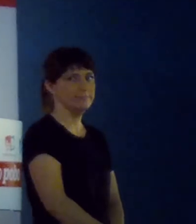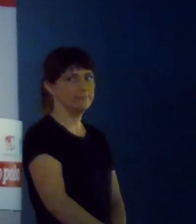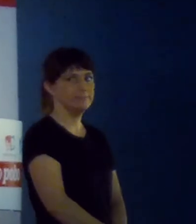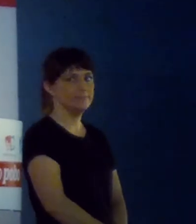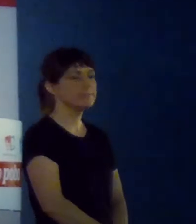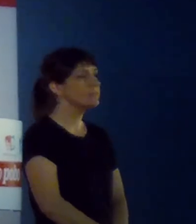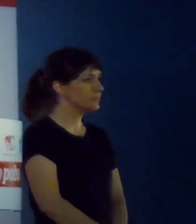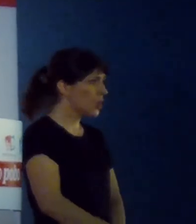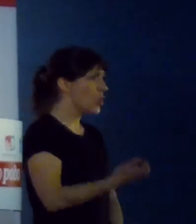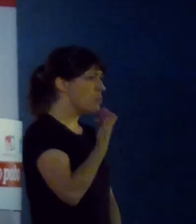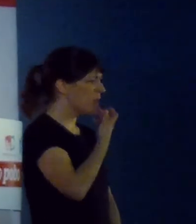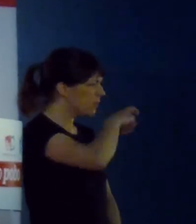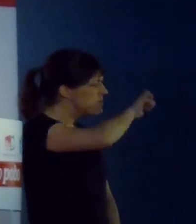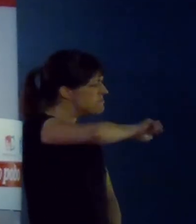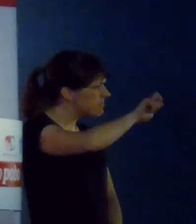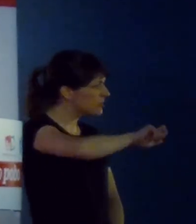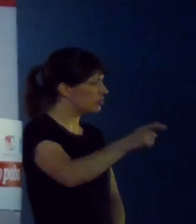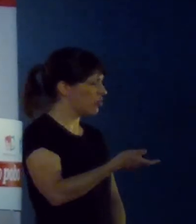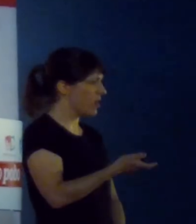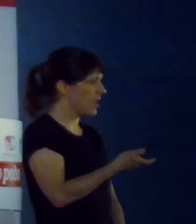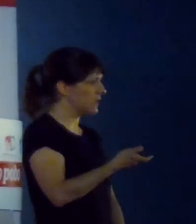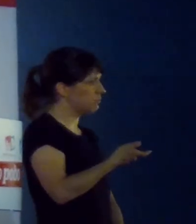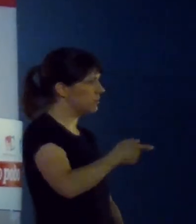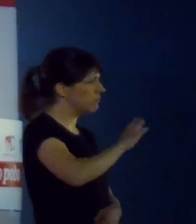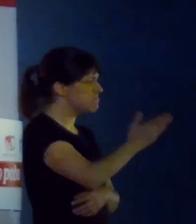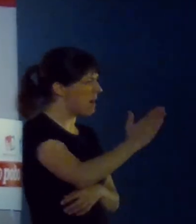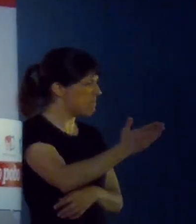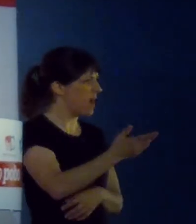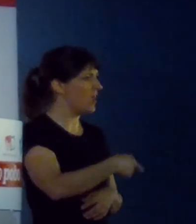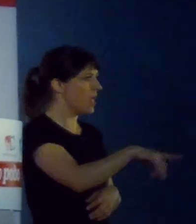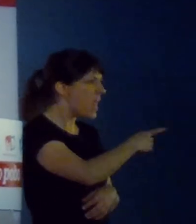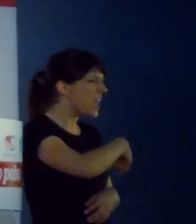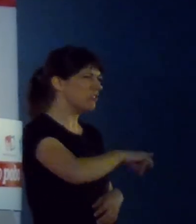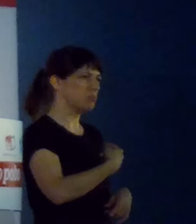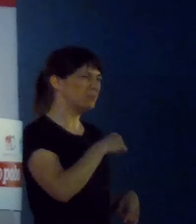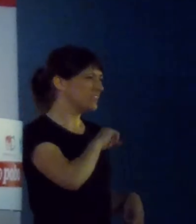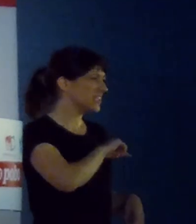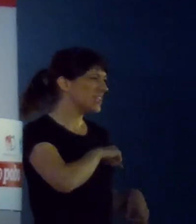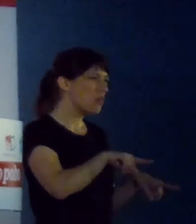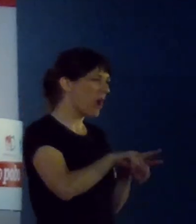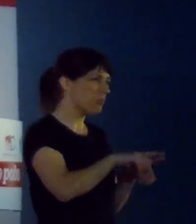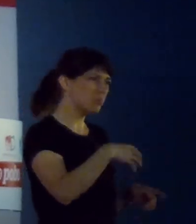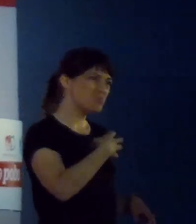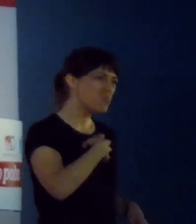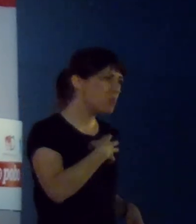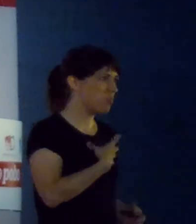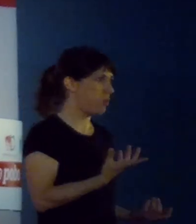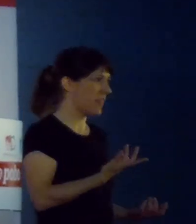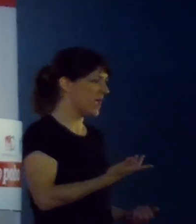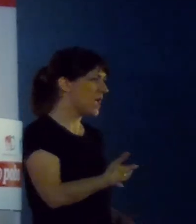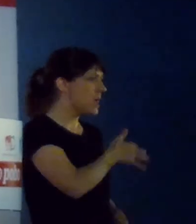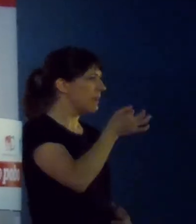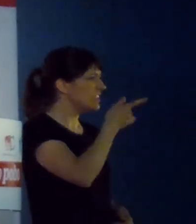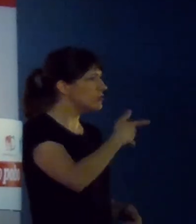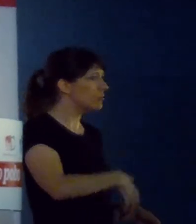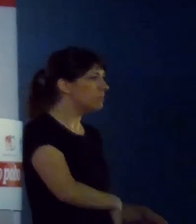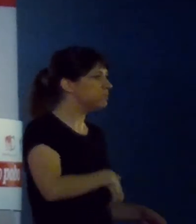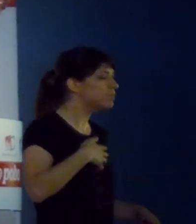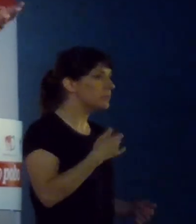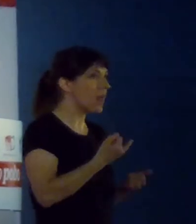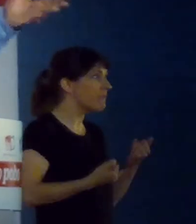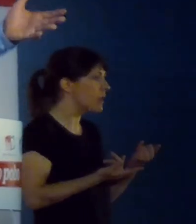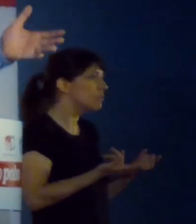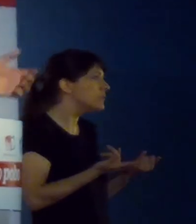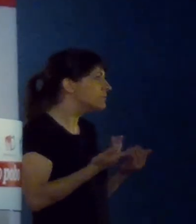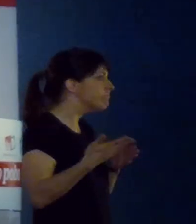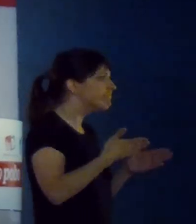Cando a xente agredida da maneira que é agredida, cando se sinte impotencia, cando a indignación non ten carreros